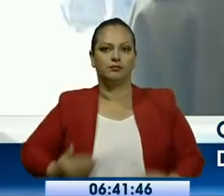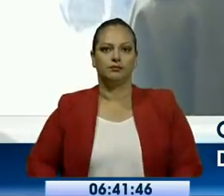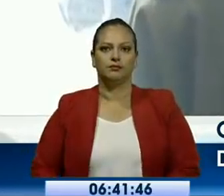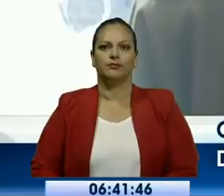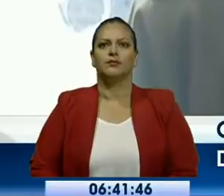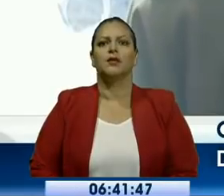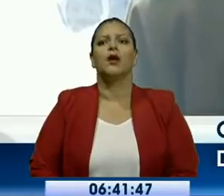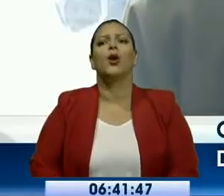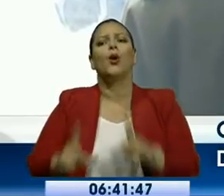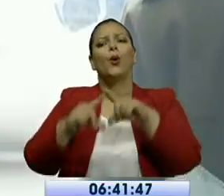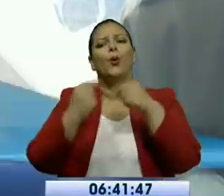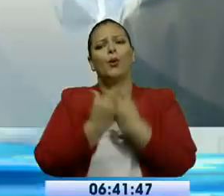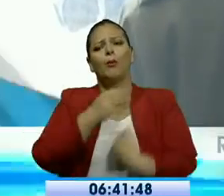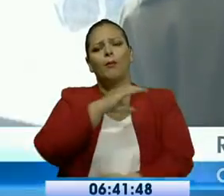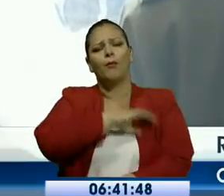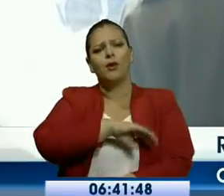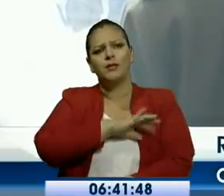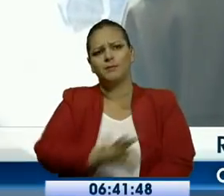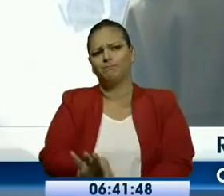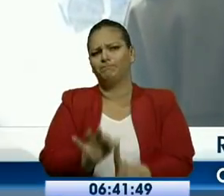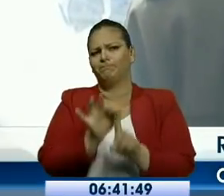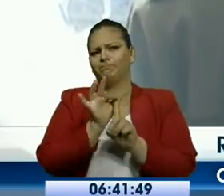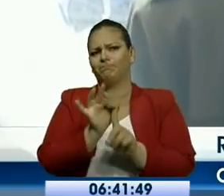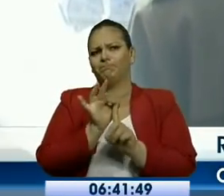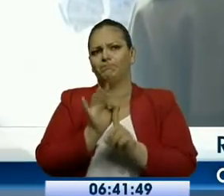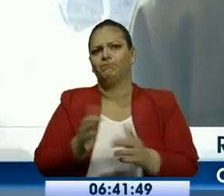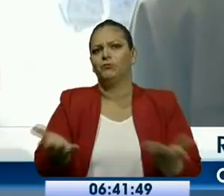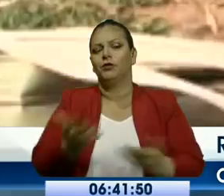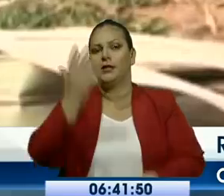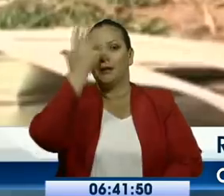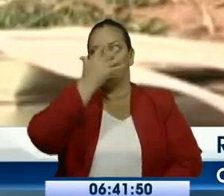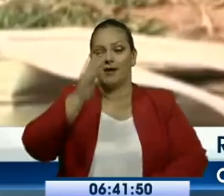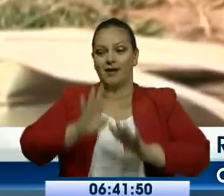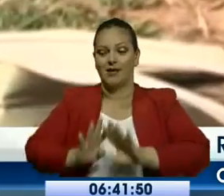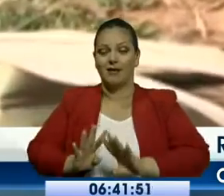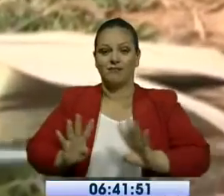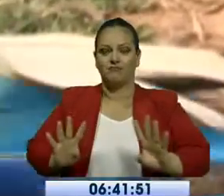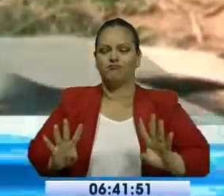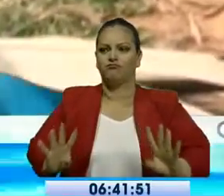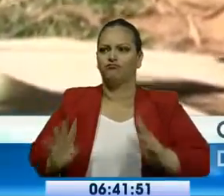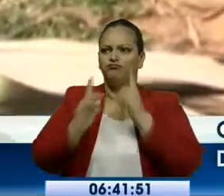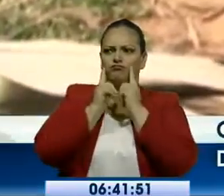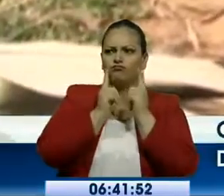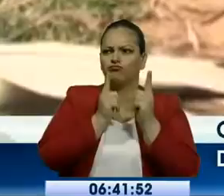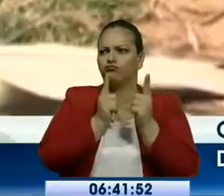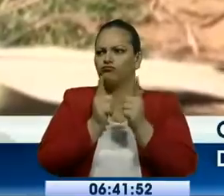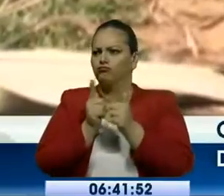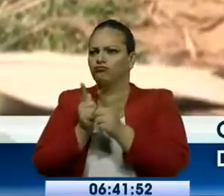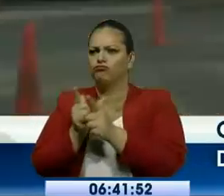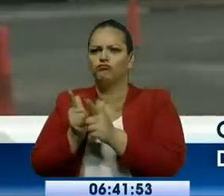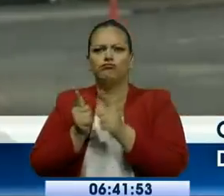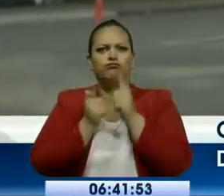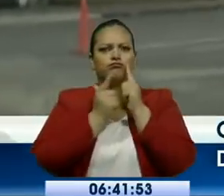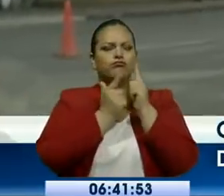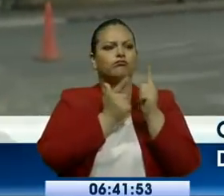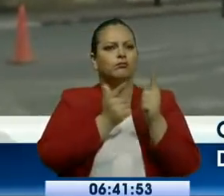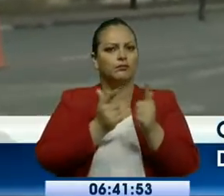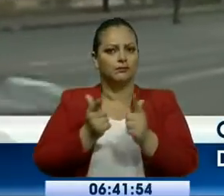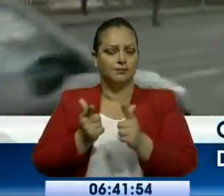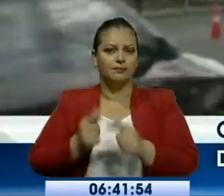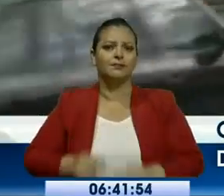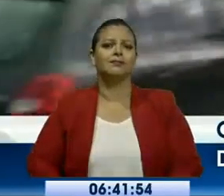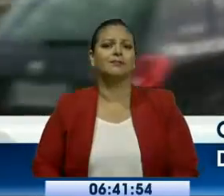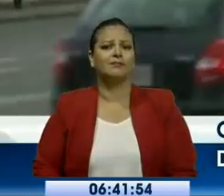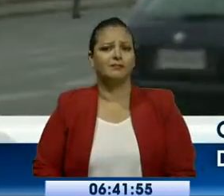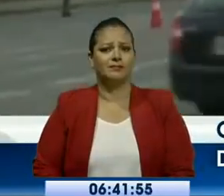mejores unidades de inteligencia en la frontera, así que estaremos listos. Supuestos colaboradores, milicianos, jefes, que en territorio